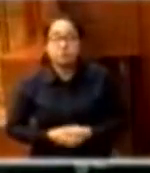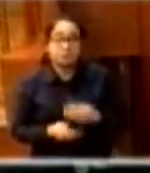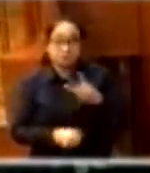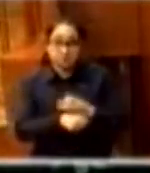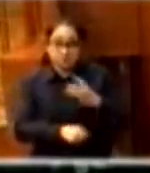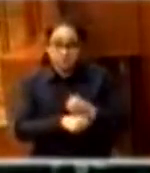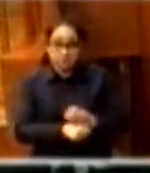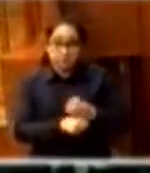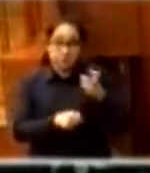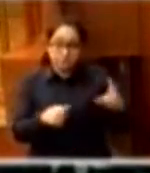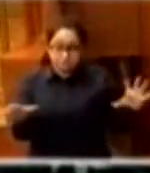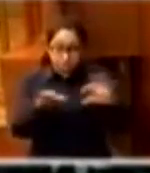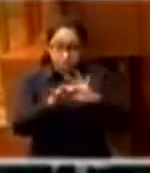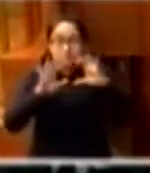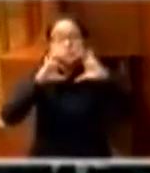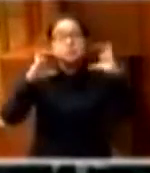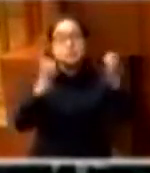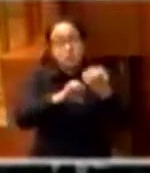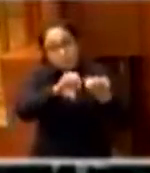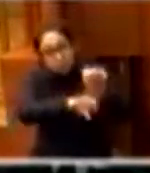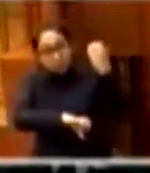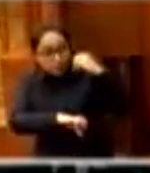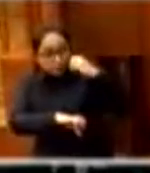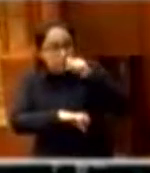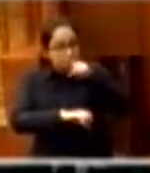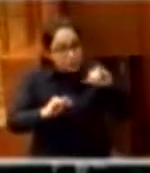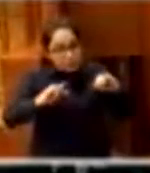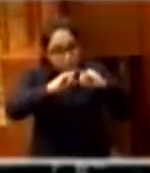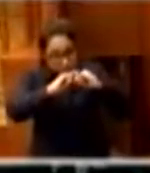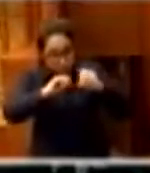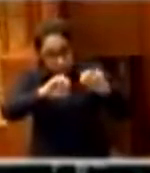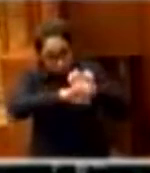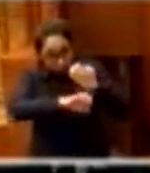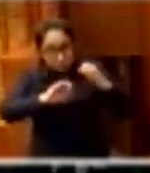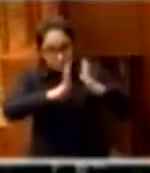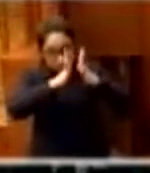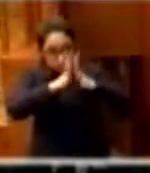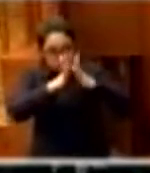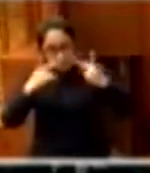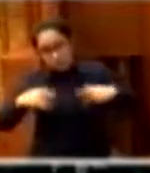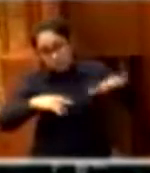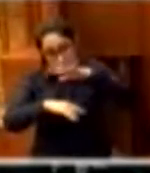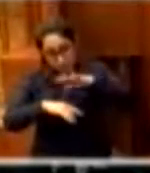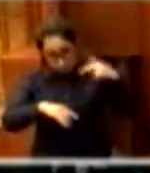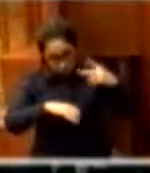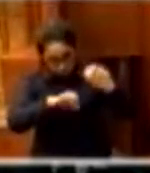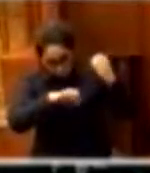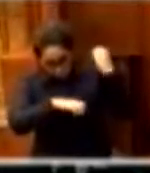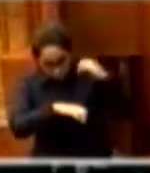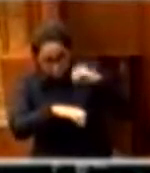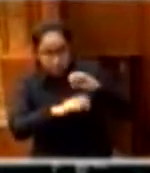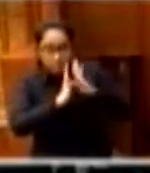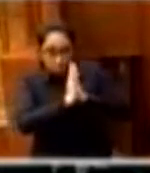Tercero, se vincula al Congreso del Estado de Oaxaca, así como al Instituto Estatal Electoral y de Participación Ciudadana de dicha entidad